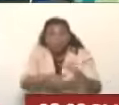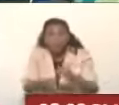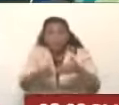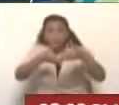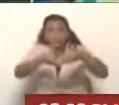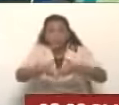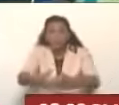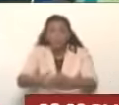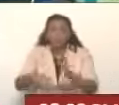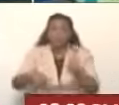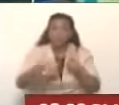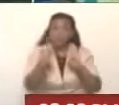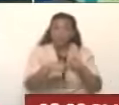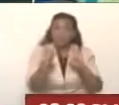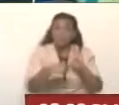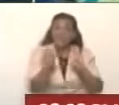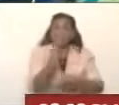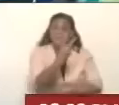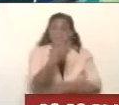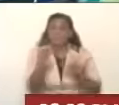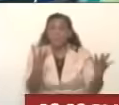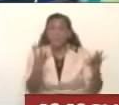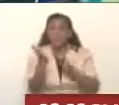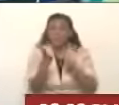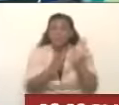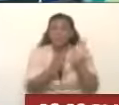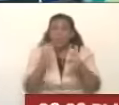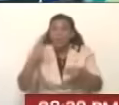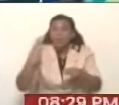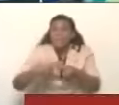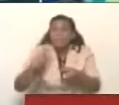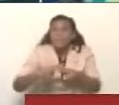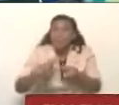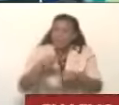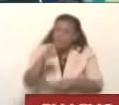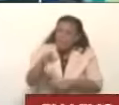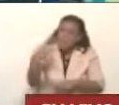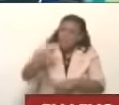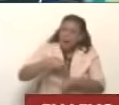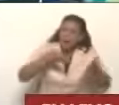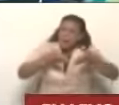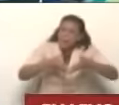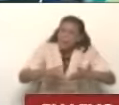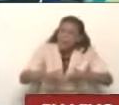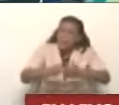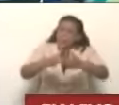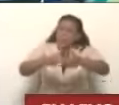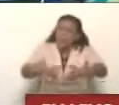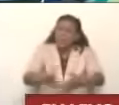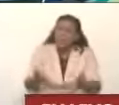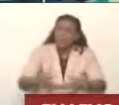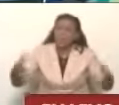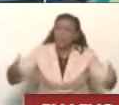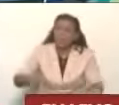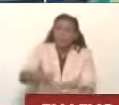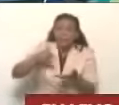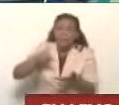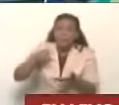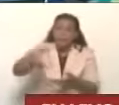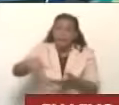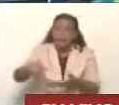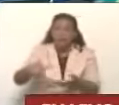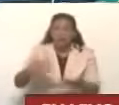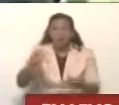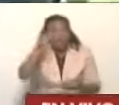de Buenos Aires el próximo 29 de abril. ¿Cuál es el peligro que vemos más cercano ante estos últimos acontecimientos? Bueno, el pueblo